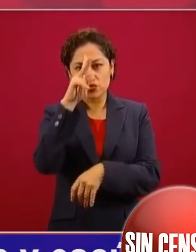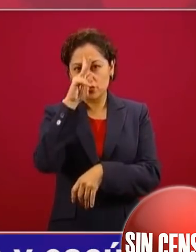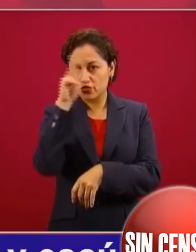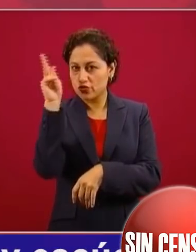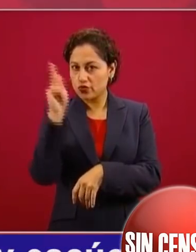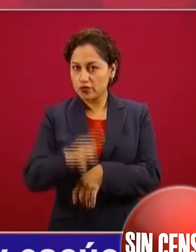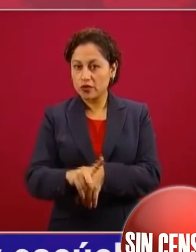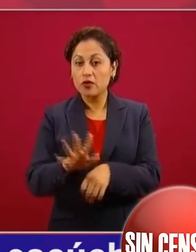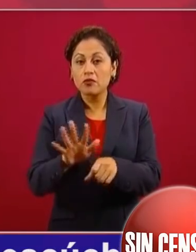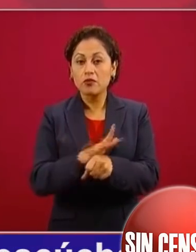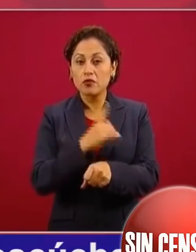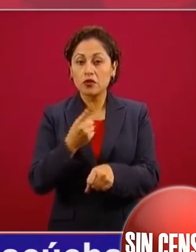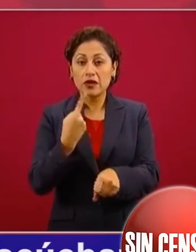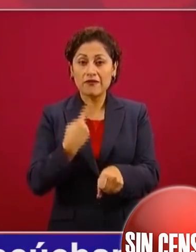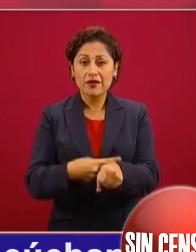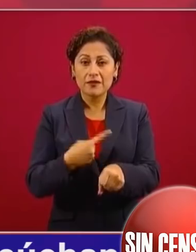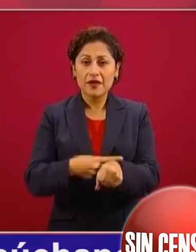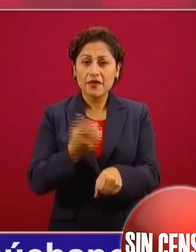crónicas,